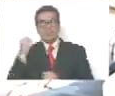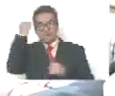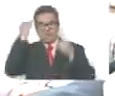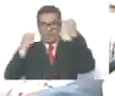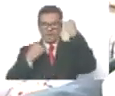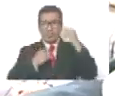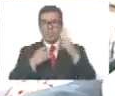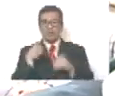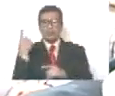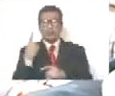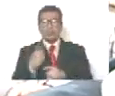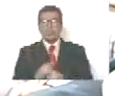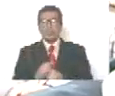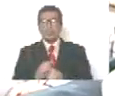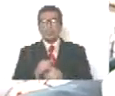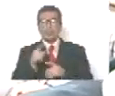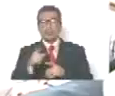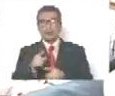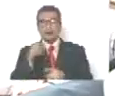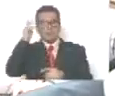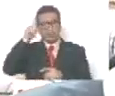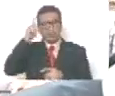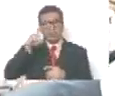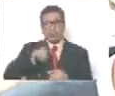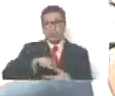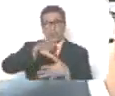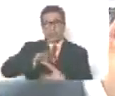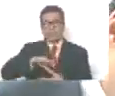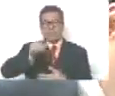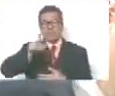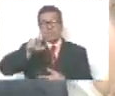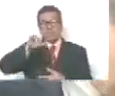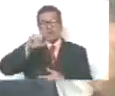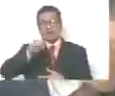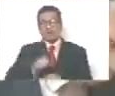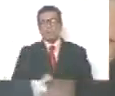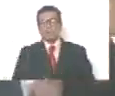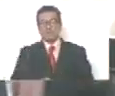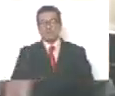e inmortales del maestro de América, Luis Beltrán Prieto Figueroa.